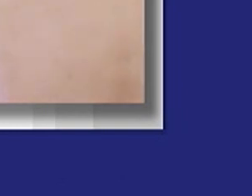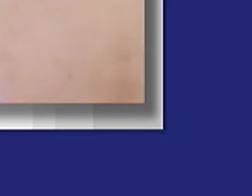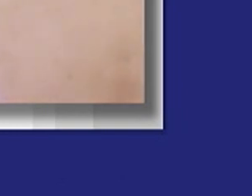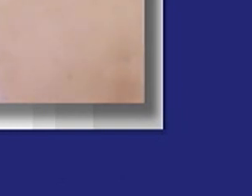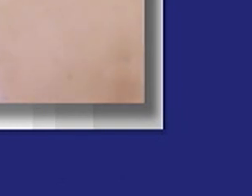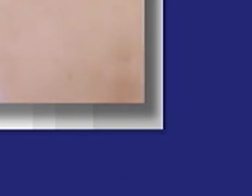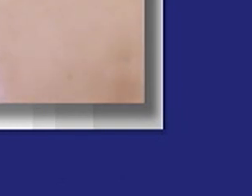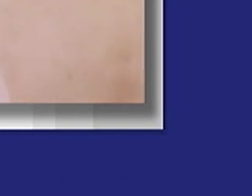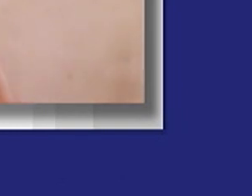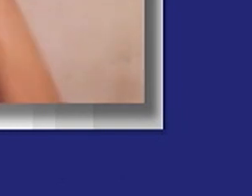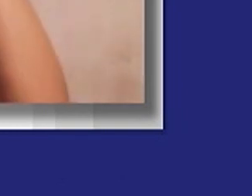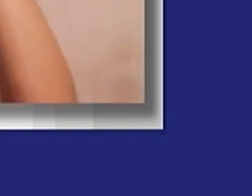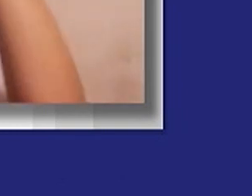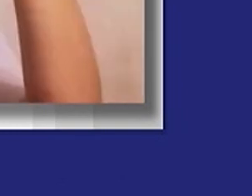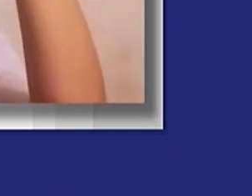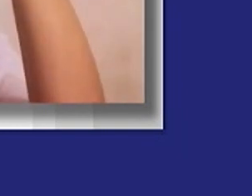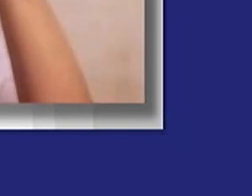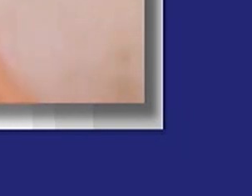Congruencia.